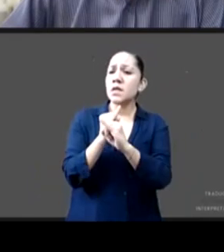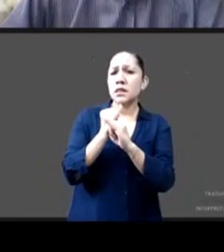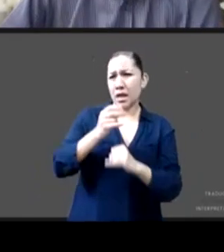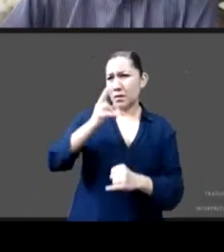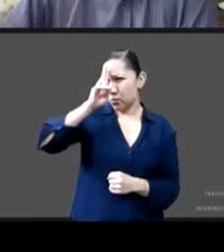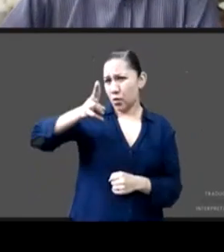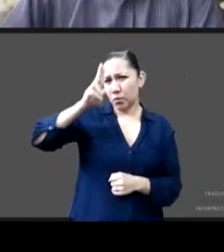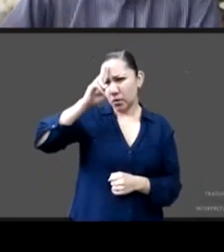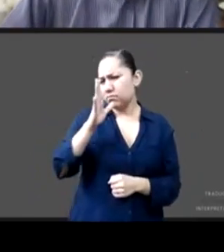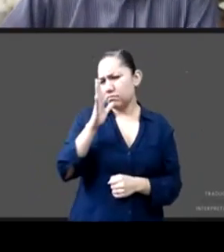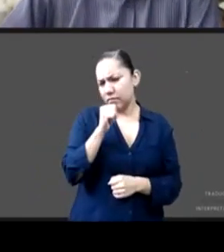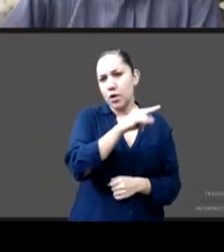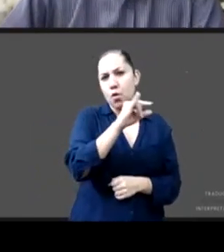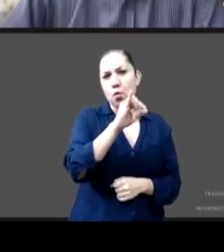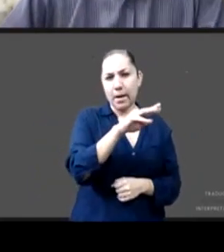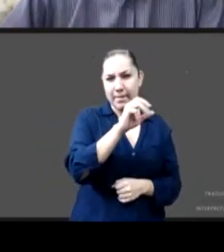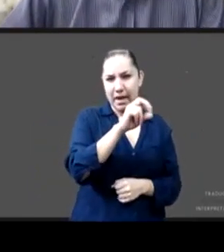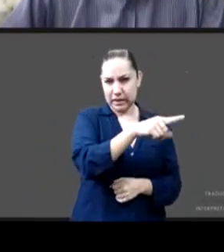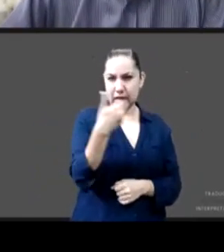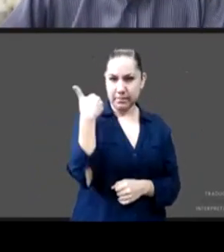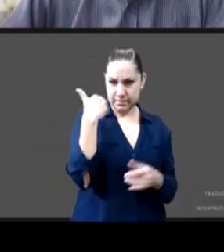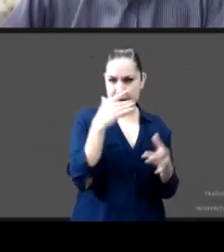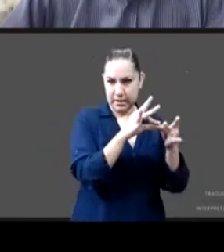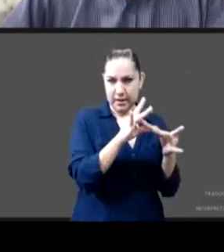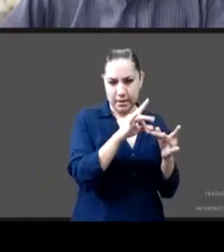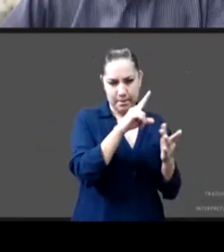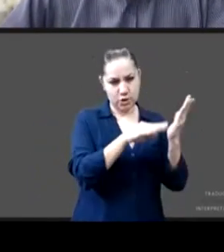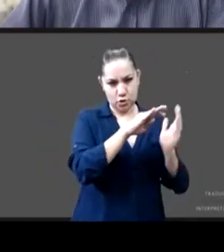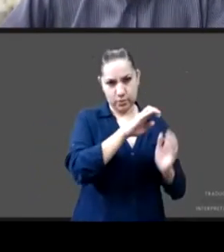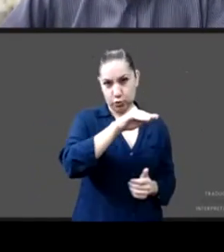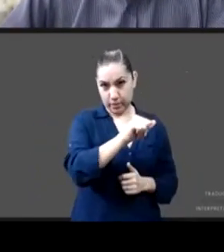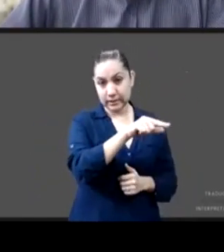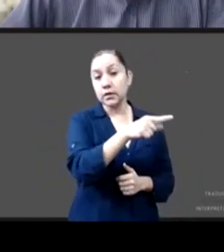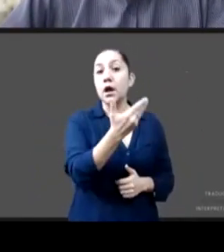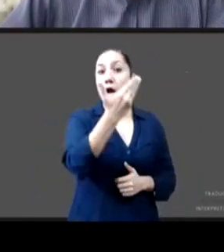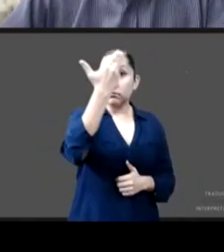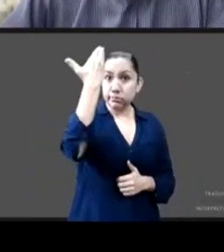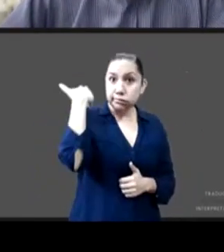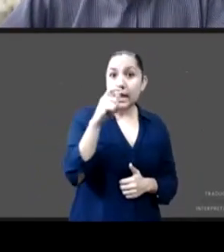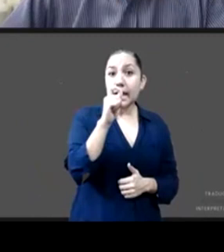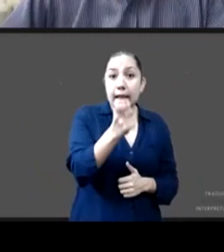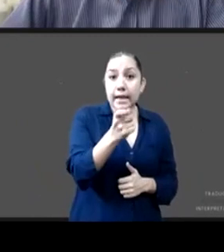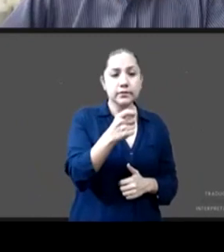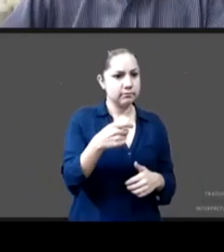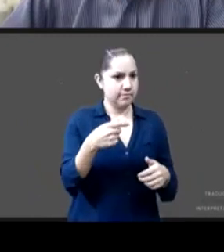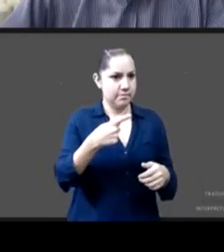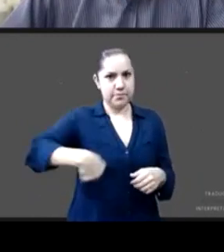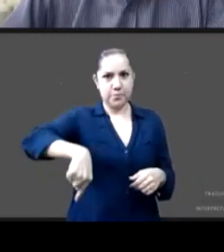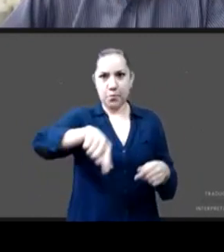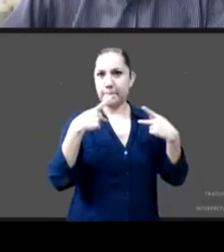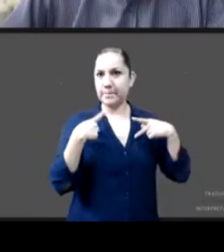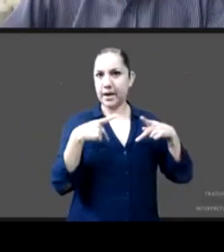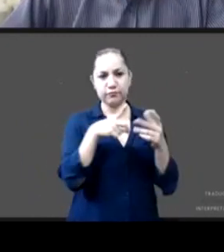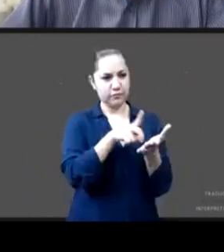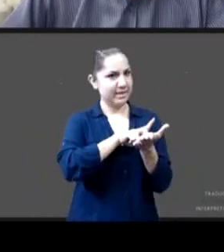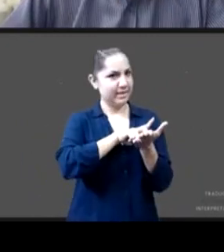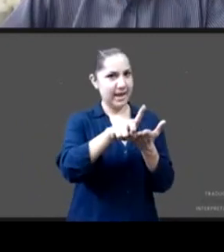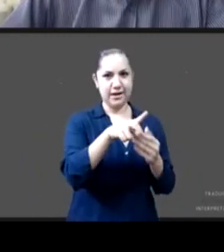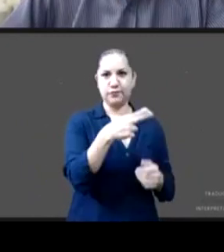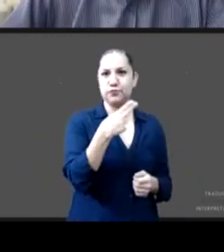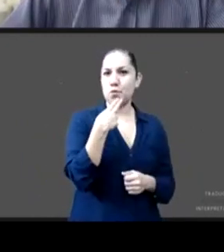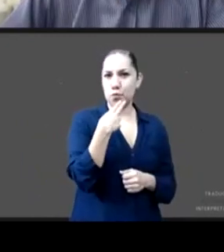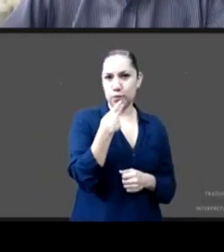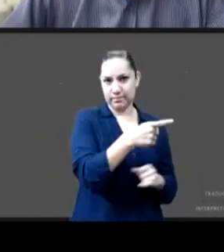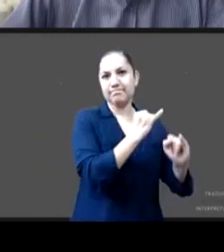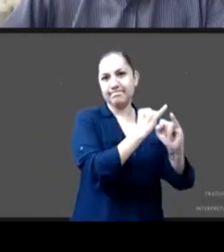96 se declara por Naciones Unidas el internet como un derecho humano a la utilización, a tener el acceso al internet, por lo que tenemos que